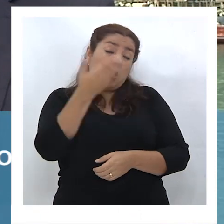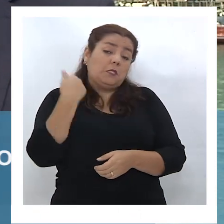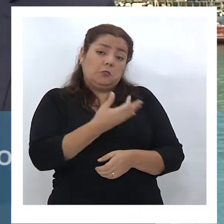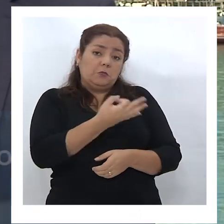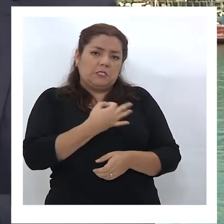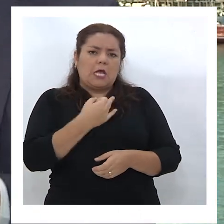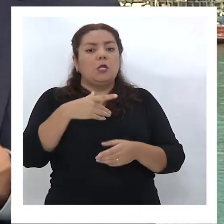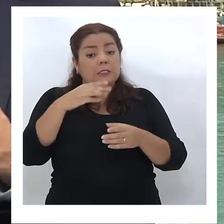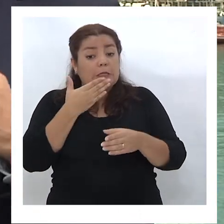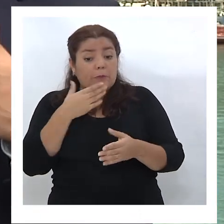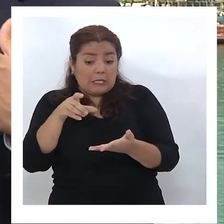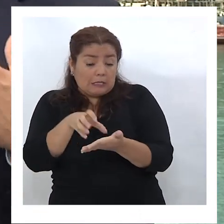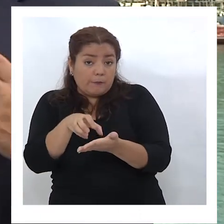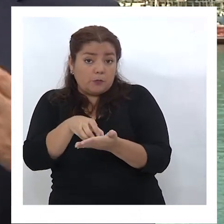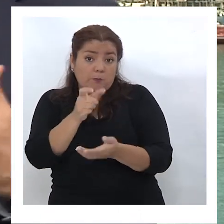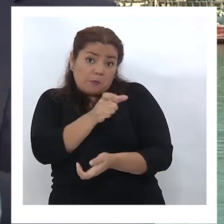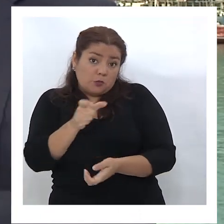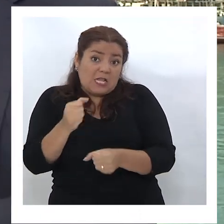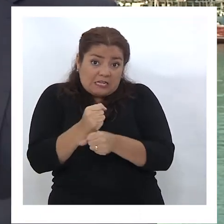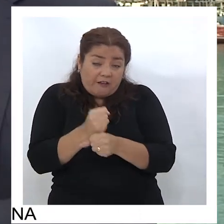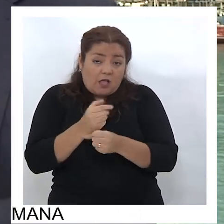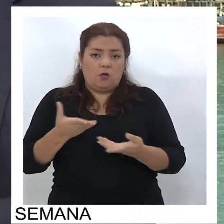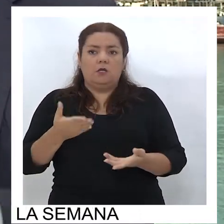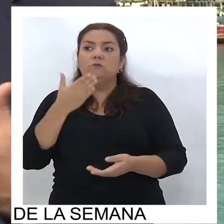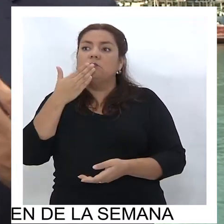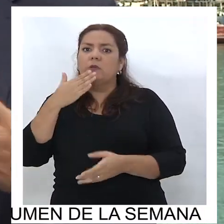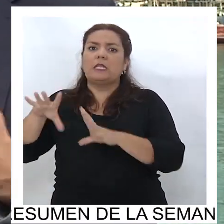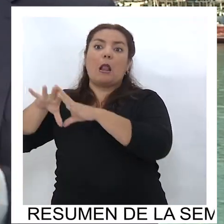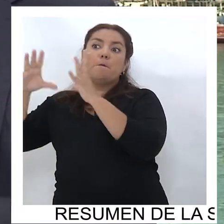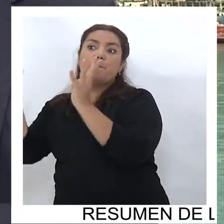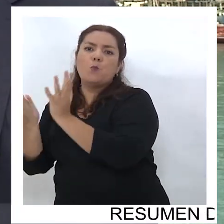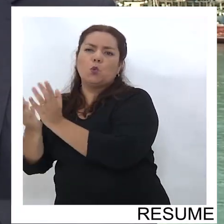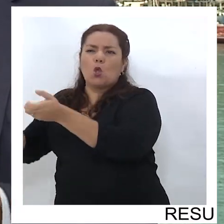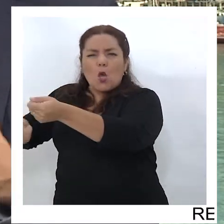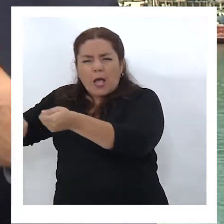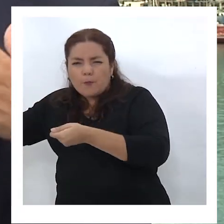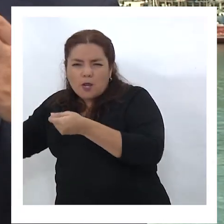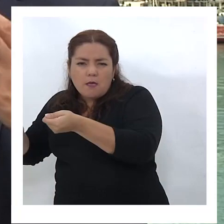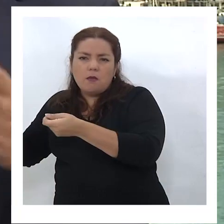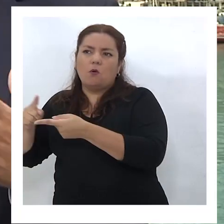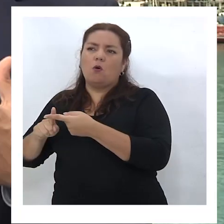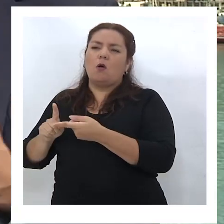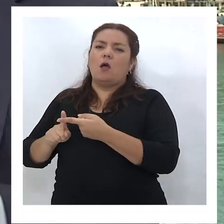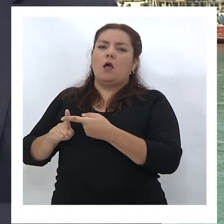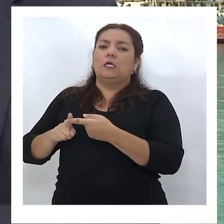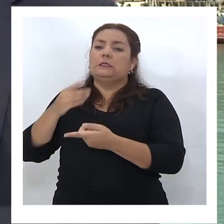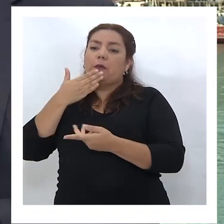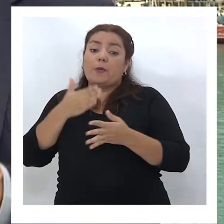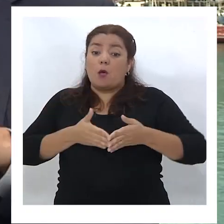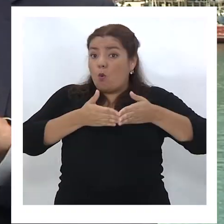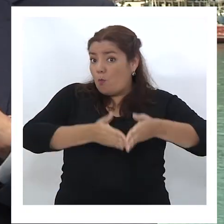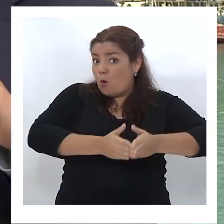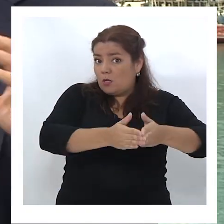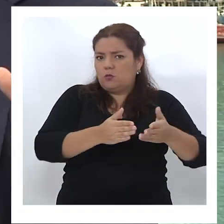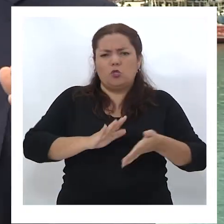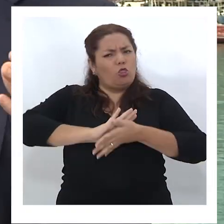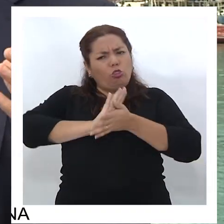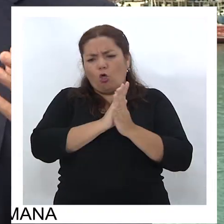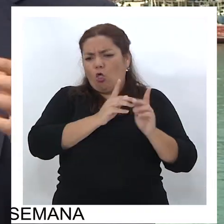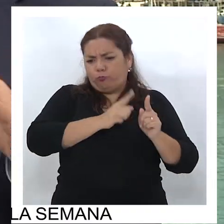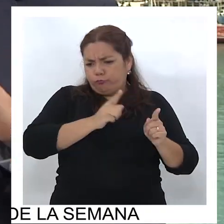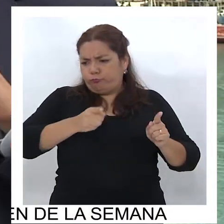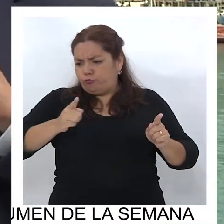están los trabajadores, están también el mundo del transporte, el mundo de los camioneros, los puertos, por cierto, y en general toda la